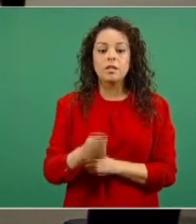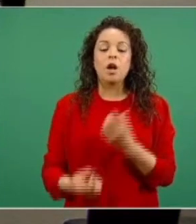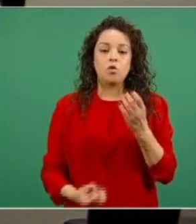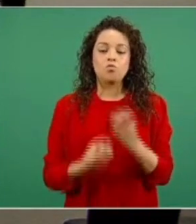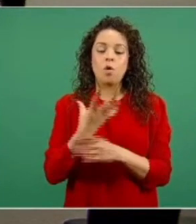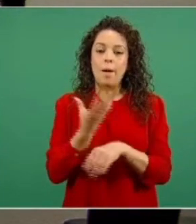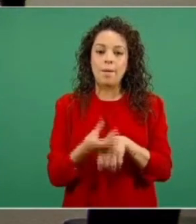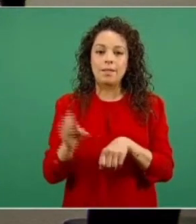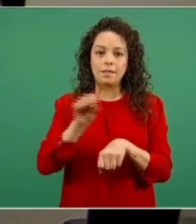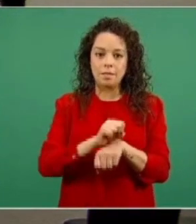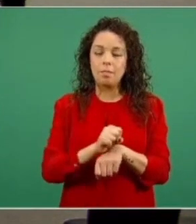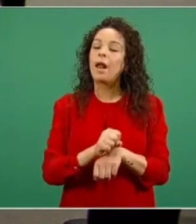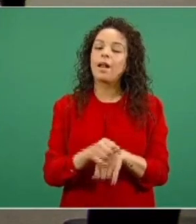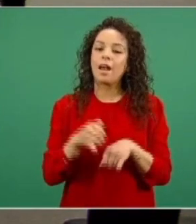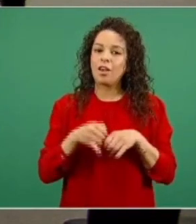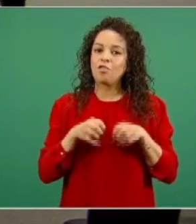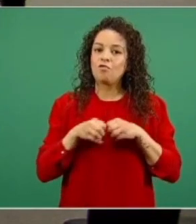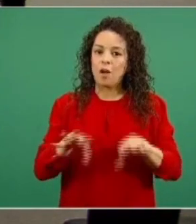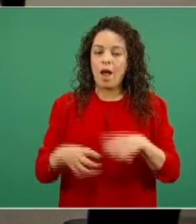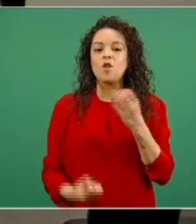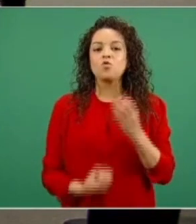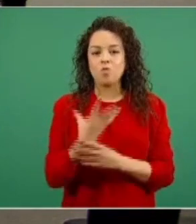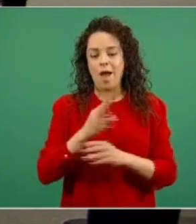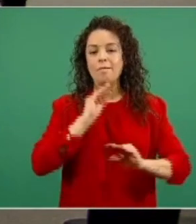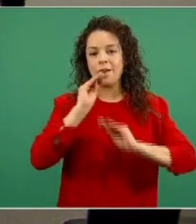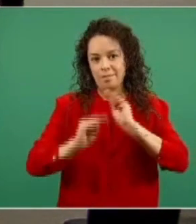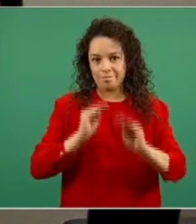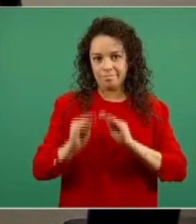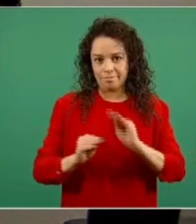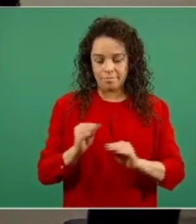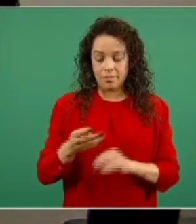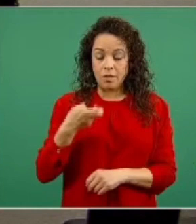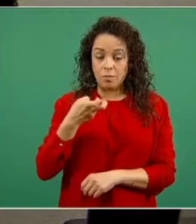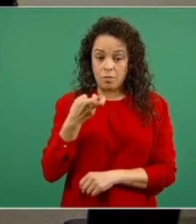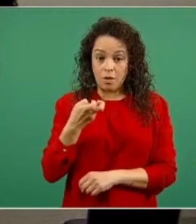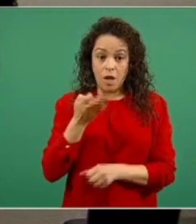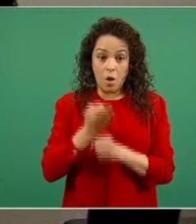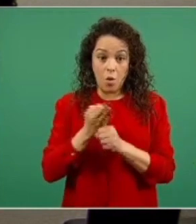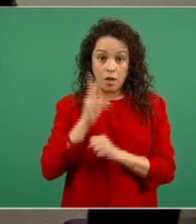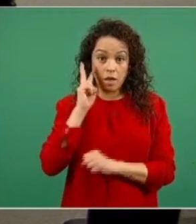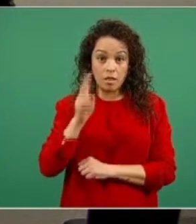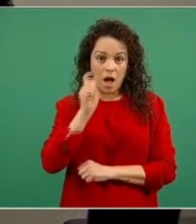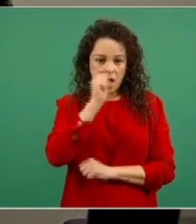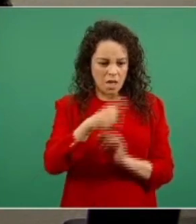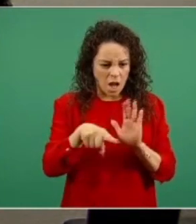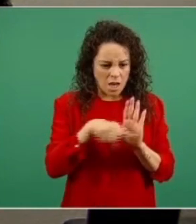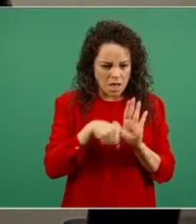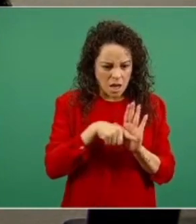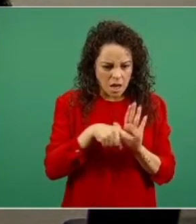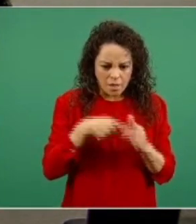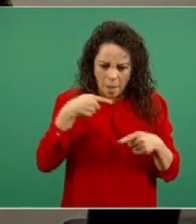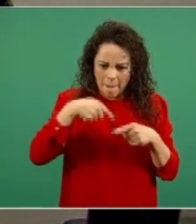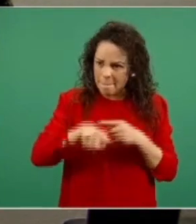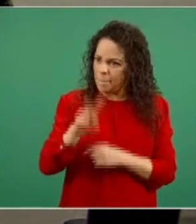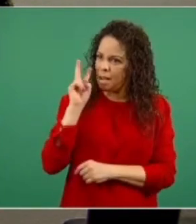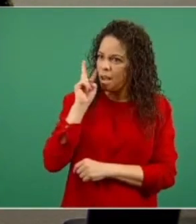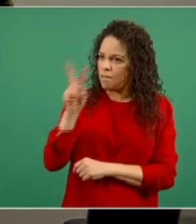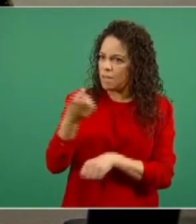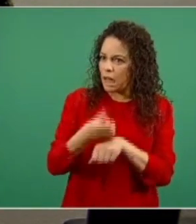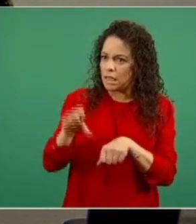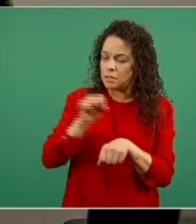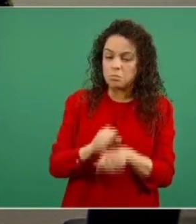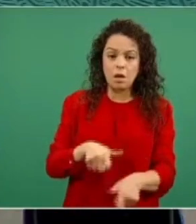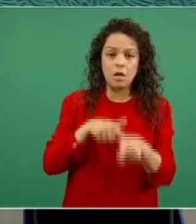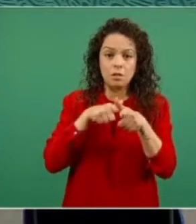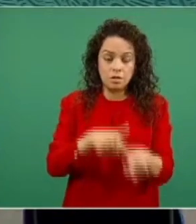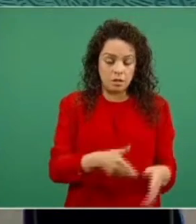nueva semana. Entonces, por lo tanto, podemos decir que la tendencia negativa que se observó desde el inicio de la semana se mantuvo durante